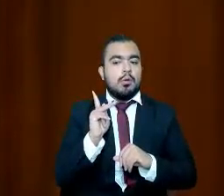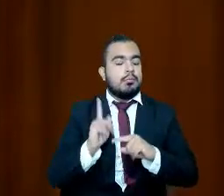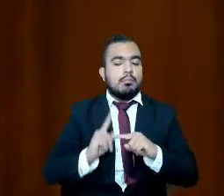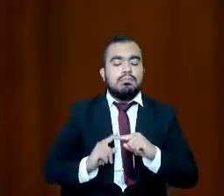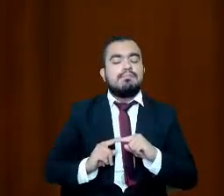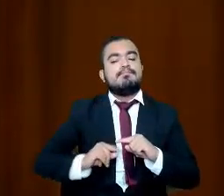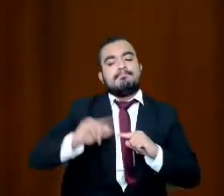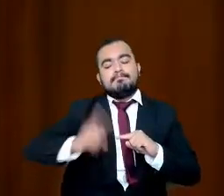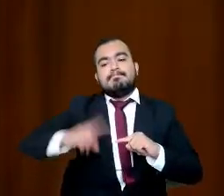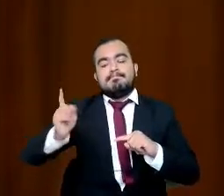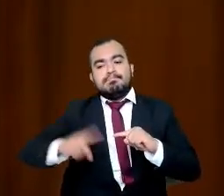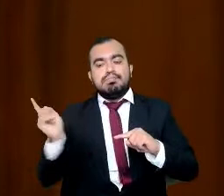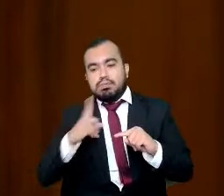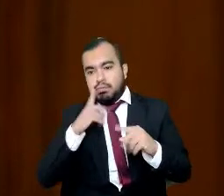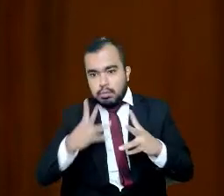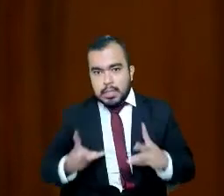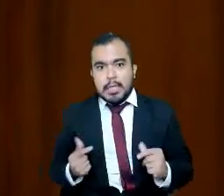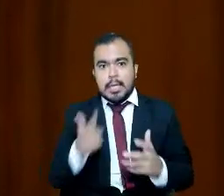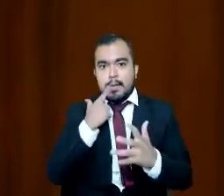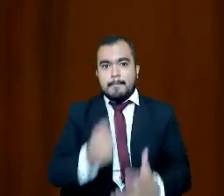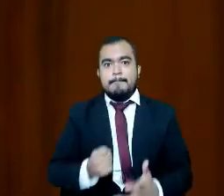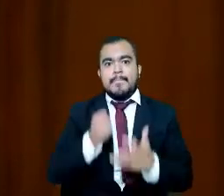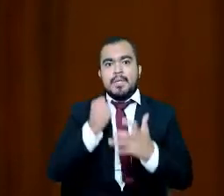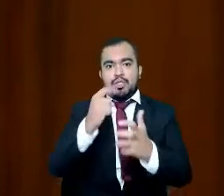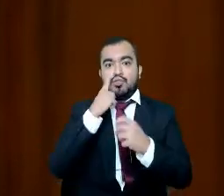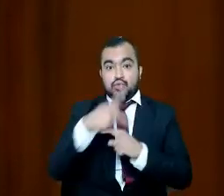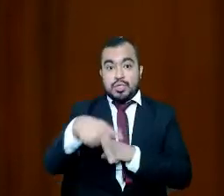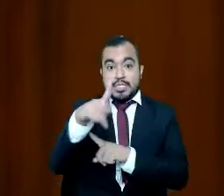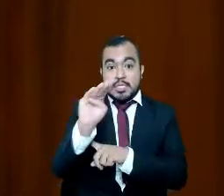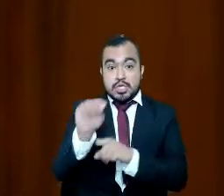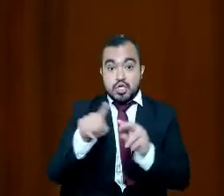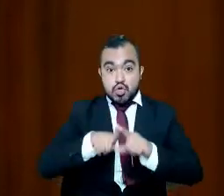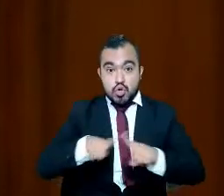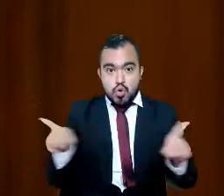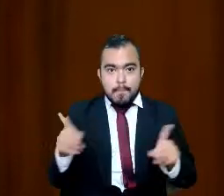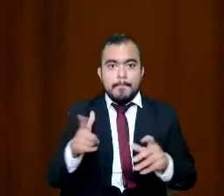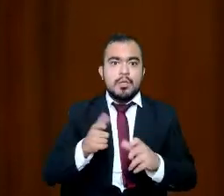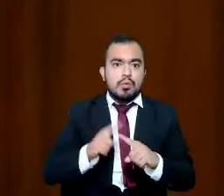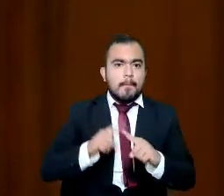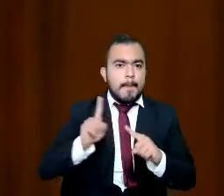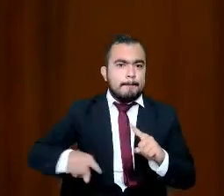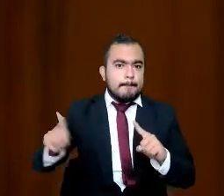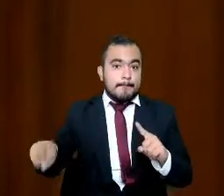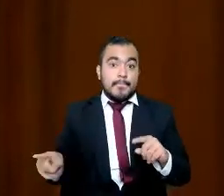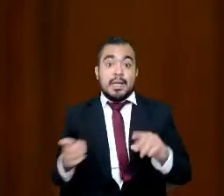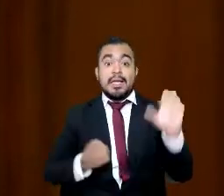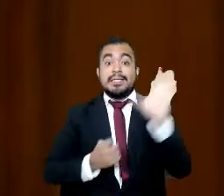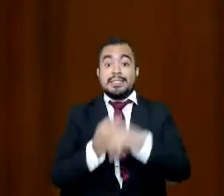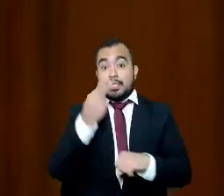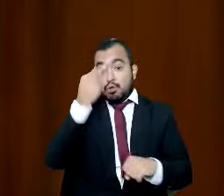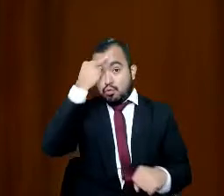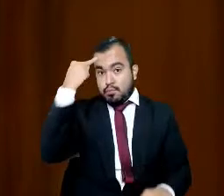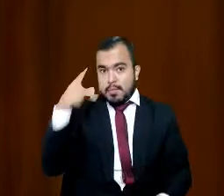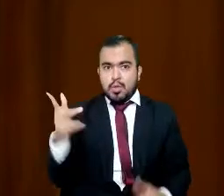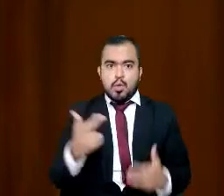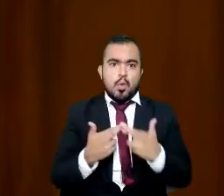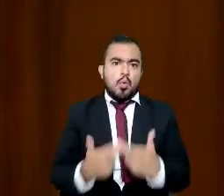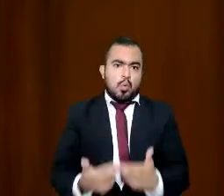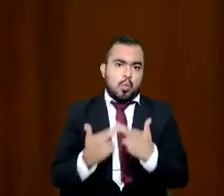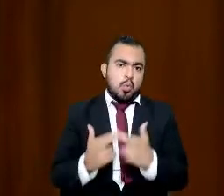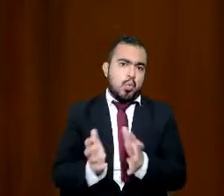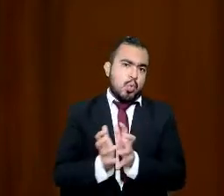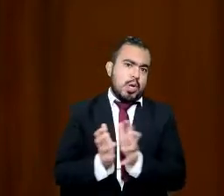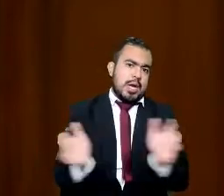de los montos de inversión que tiene que destinarse por kilómetro. O sea, el Estado de México es tan grande, tan